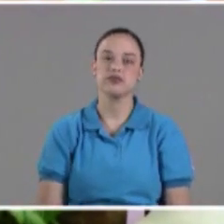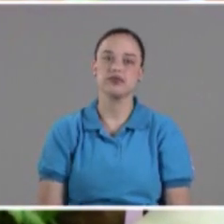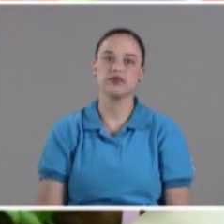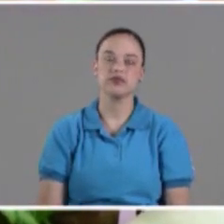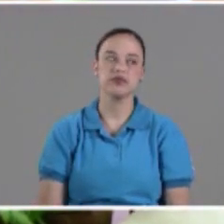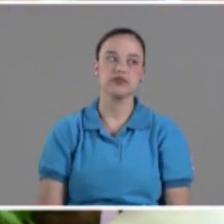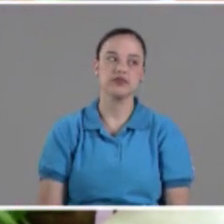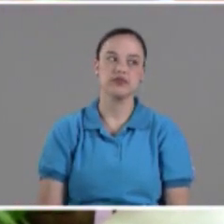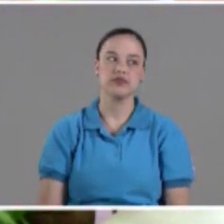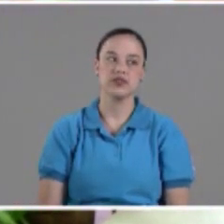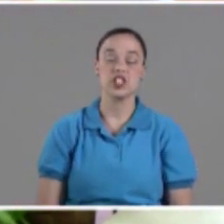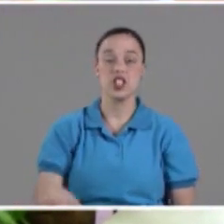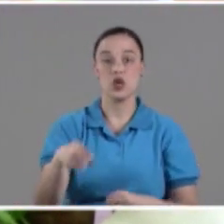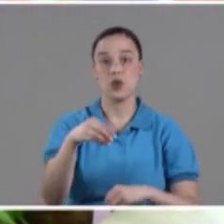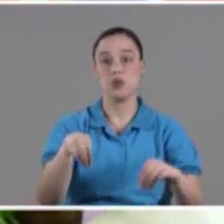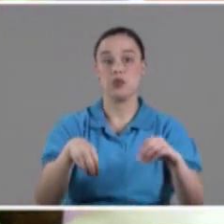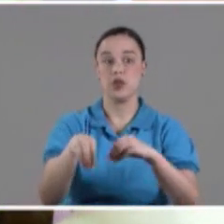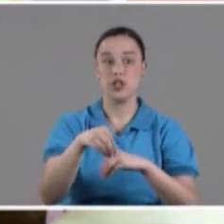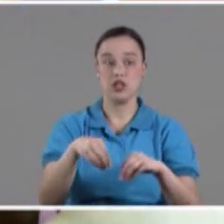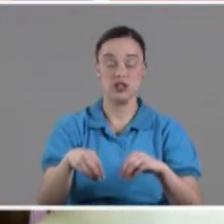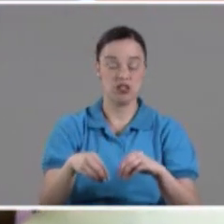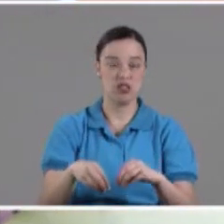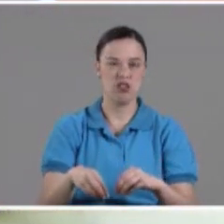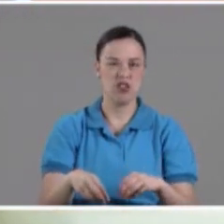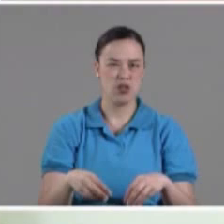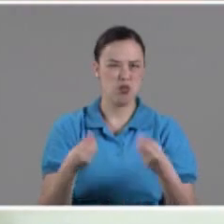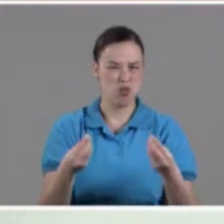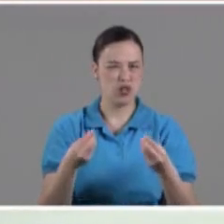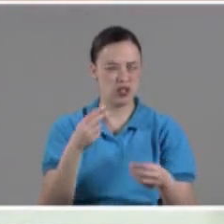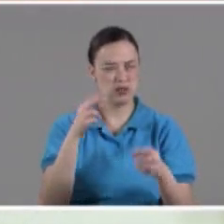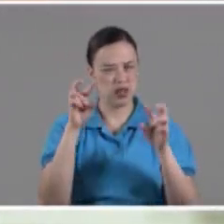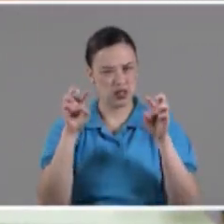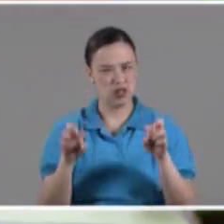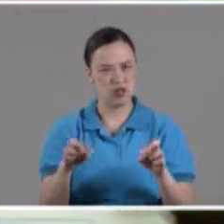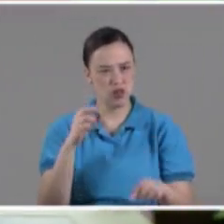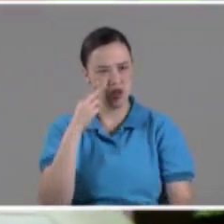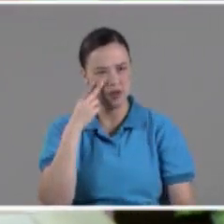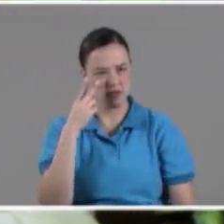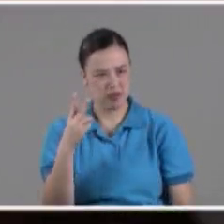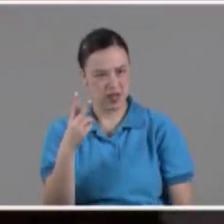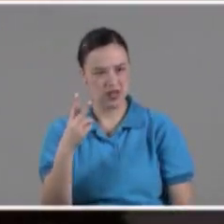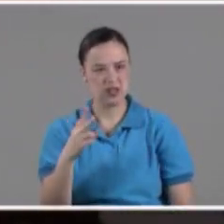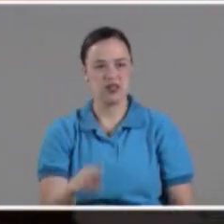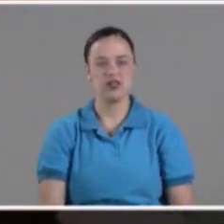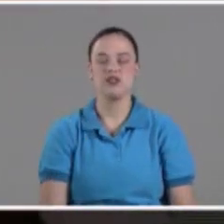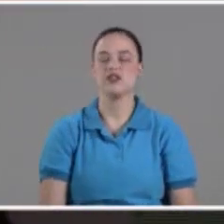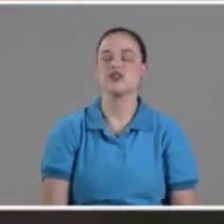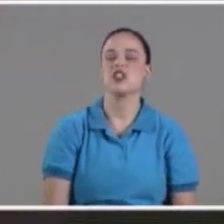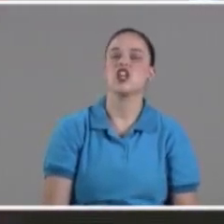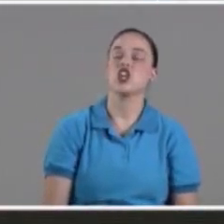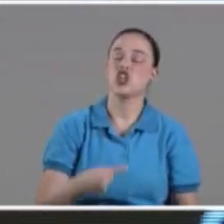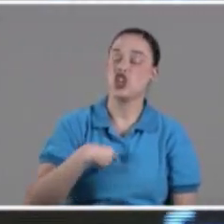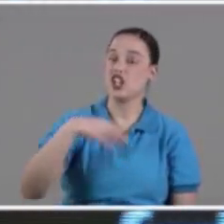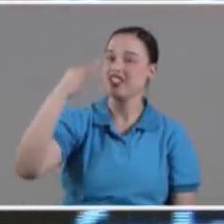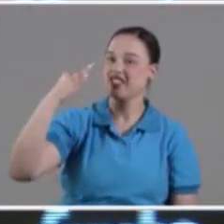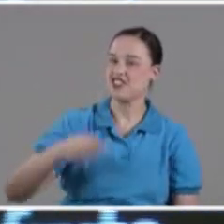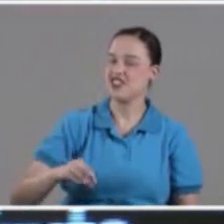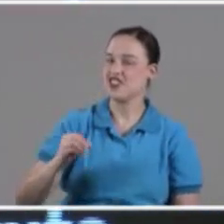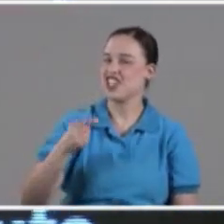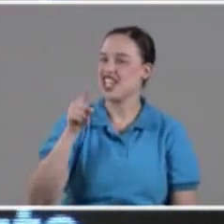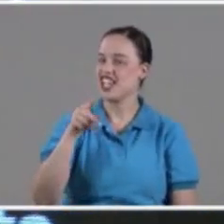se volvió viral el video lo han visto más de tres millones de pesos yo le aseguro que ese patojo no se vuelve a meter en una manifestación hermano